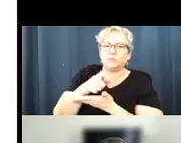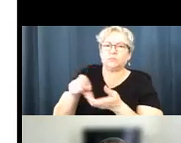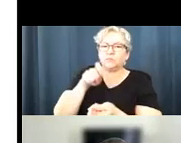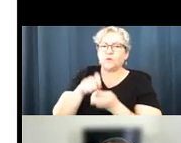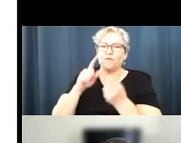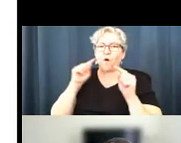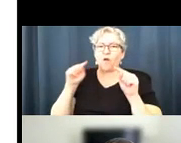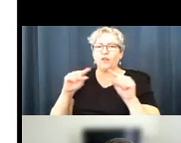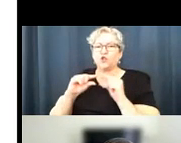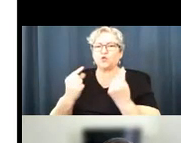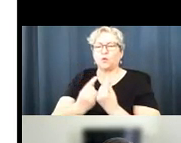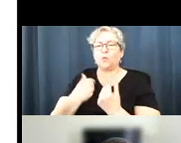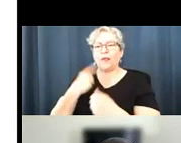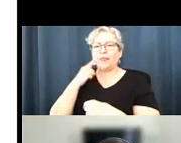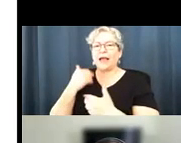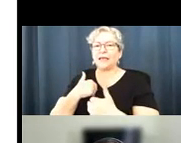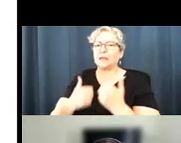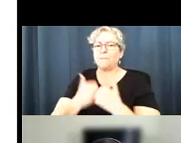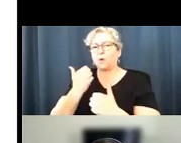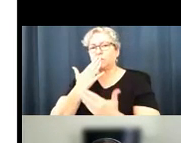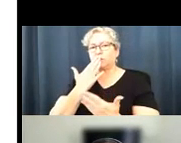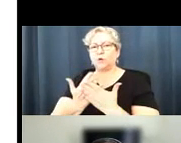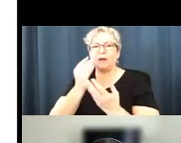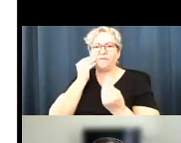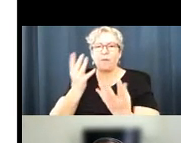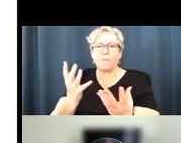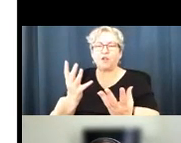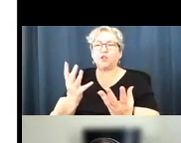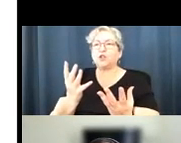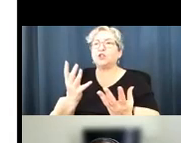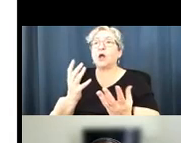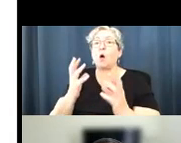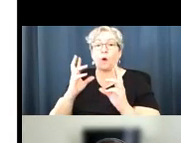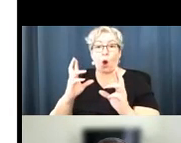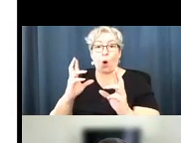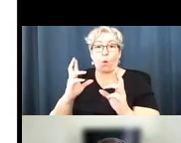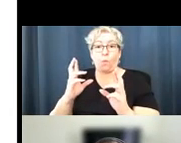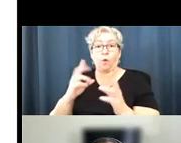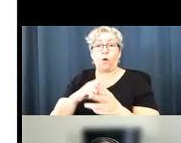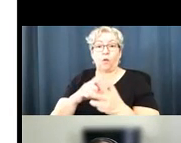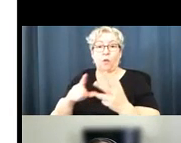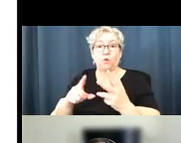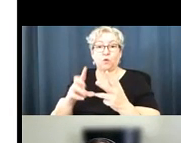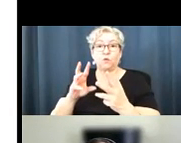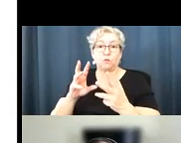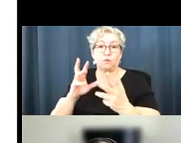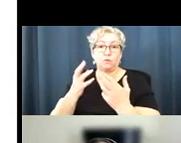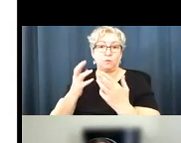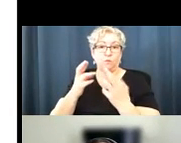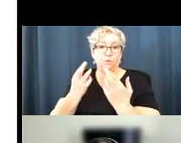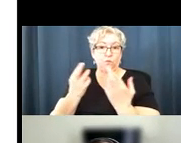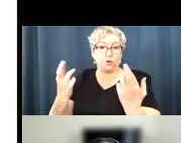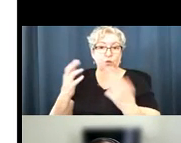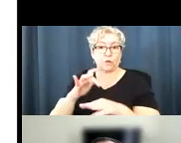el web, pero esta la hemos arreglado específicamente para lo que hemos estado hablando, que es porque entendemos que tiene la mejor información de trasfondo para lo que